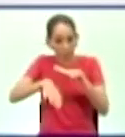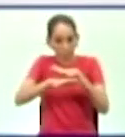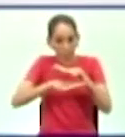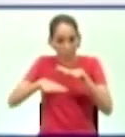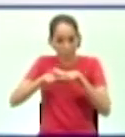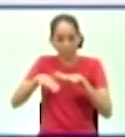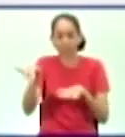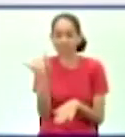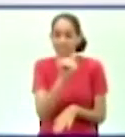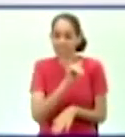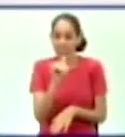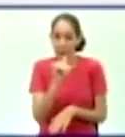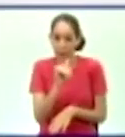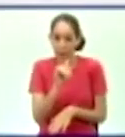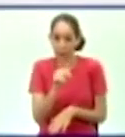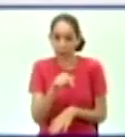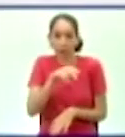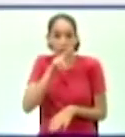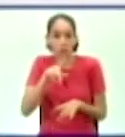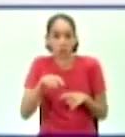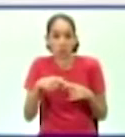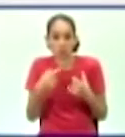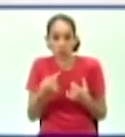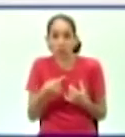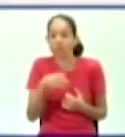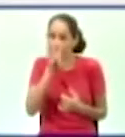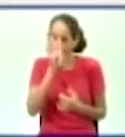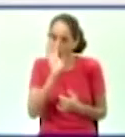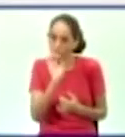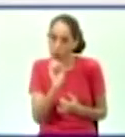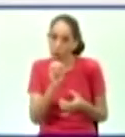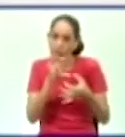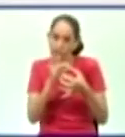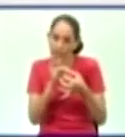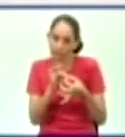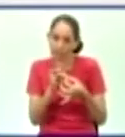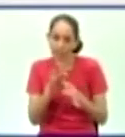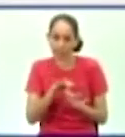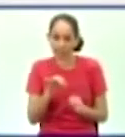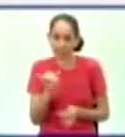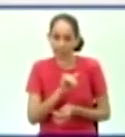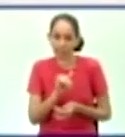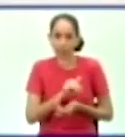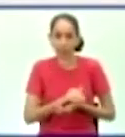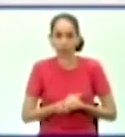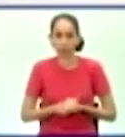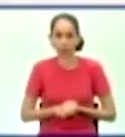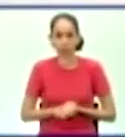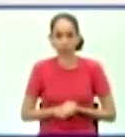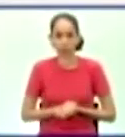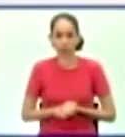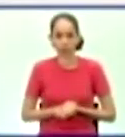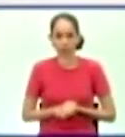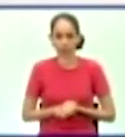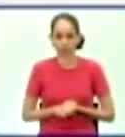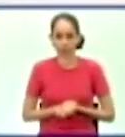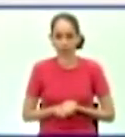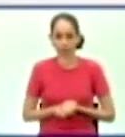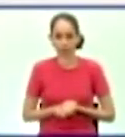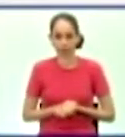el PON, que es un ángulo base, también su amplitud es de 40 grados. Muy rapidito, muy